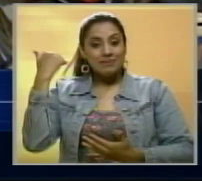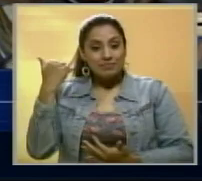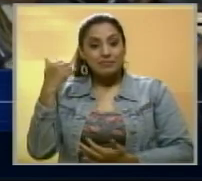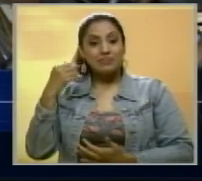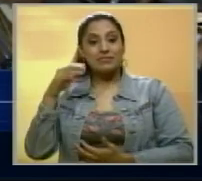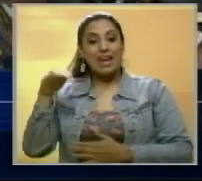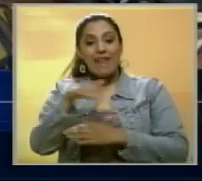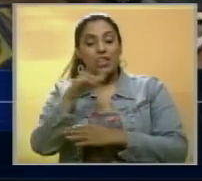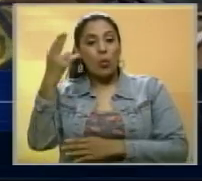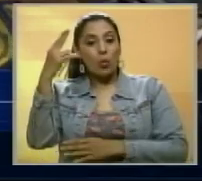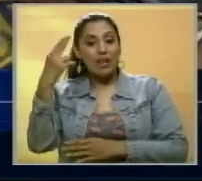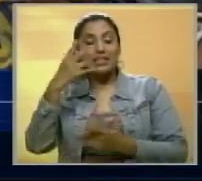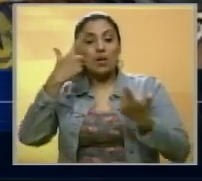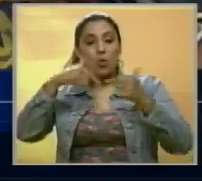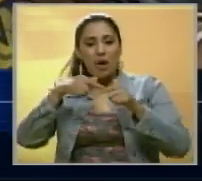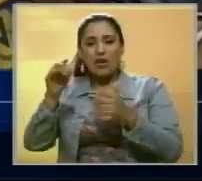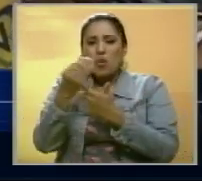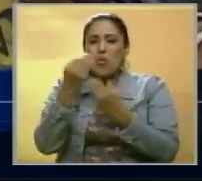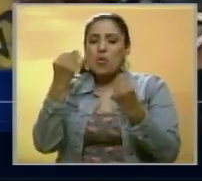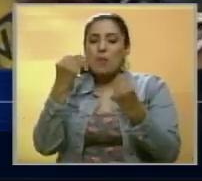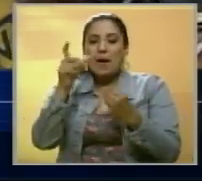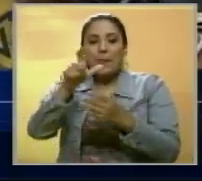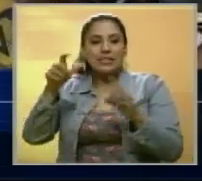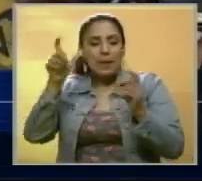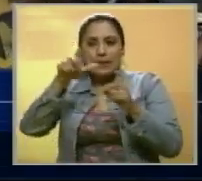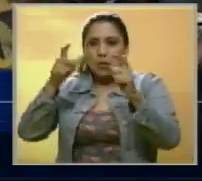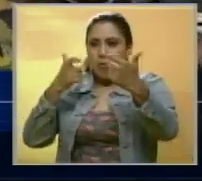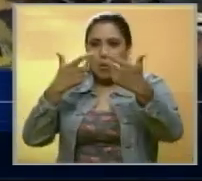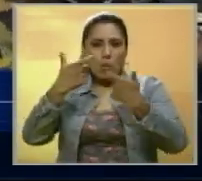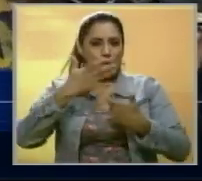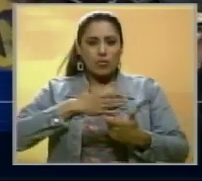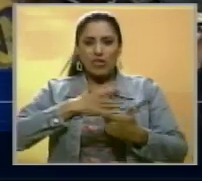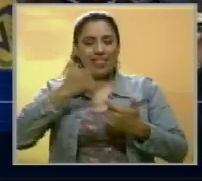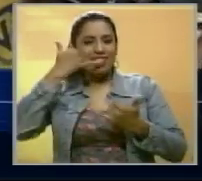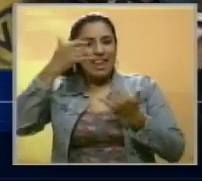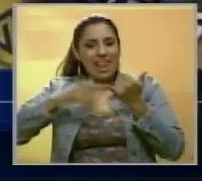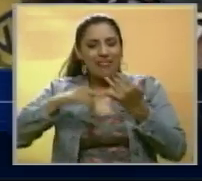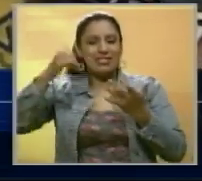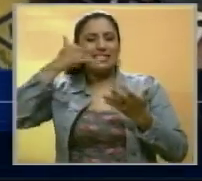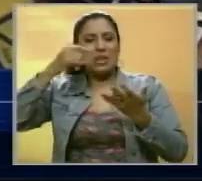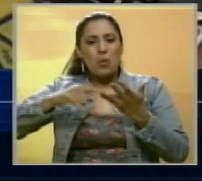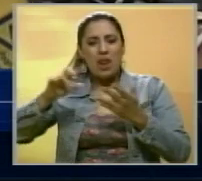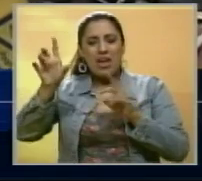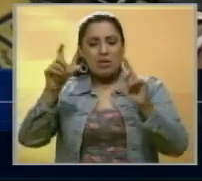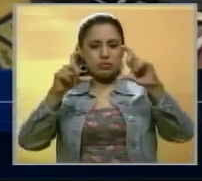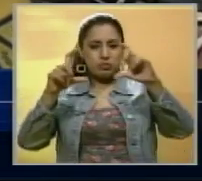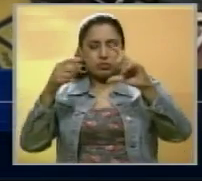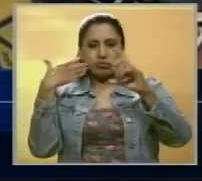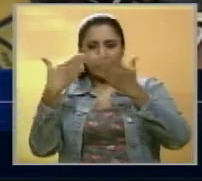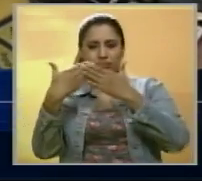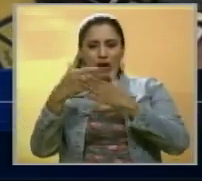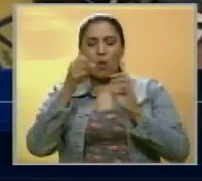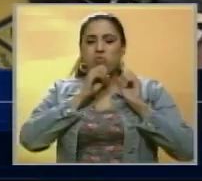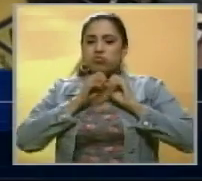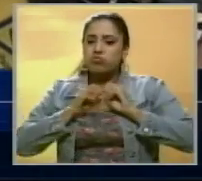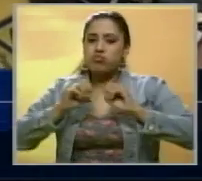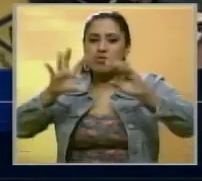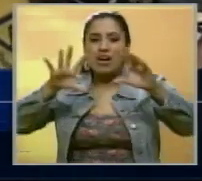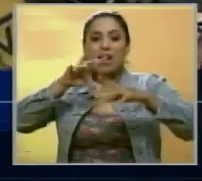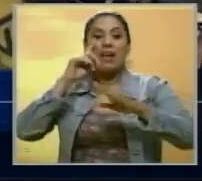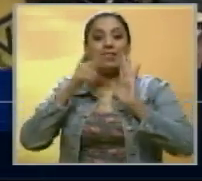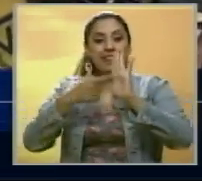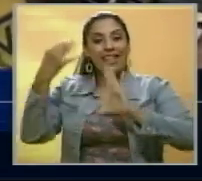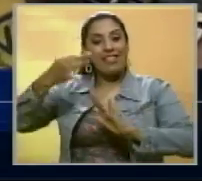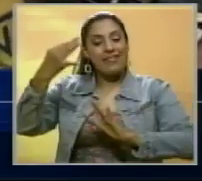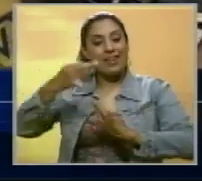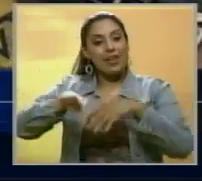está la muestra, pero ¿cómo puedes ocultar la verdad cuando, bueno, tantas personas tienen teléfono, tienen celulares, pueden grabar? Y así es que se ha ido descubriendo y se ha mostrado